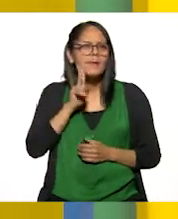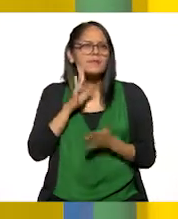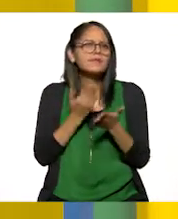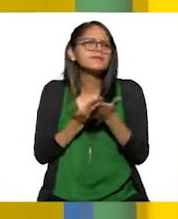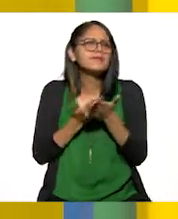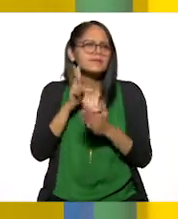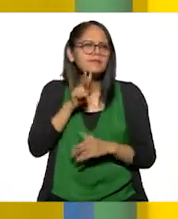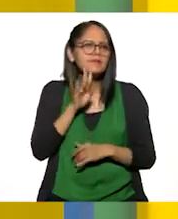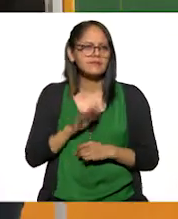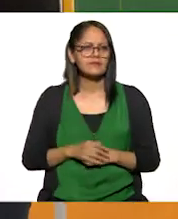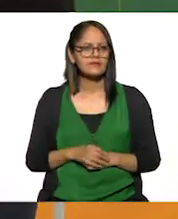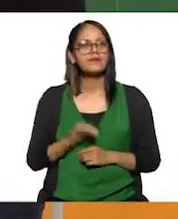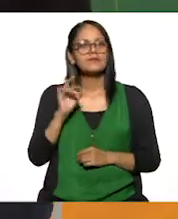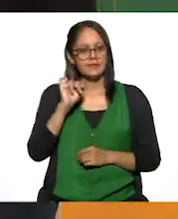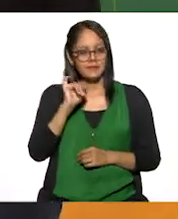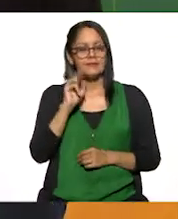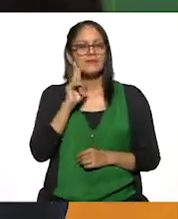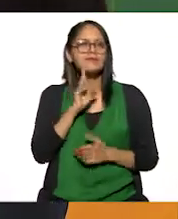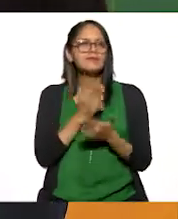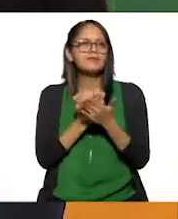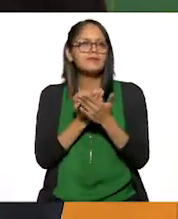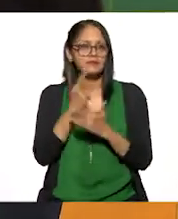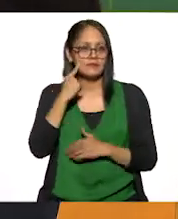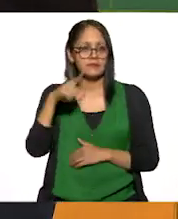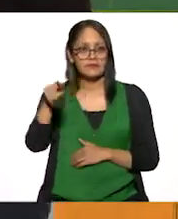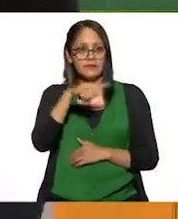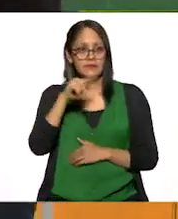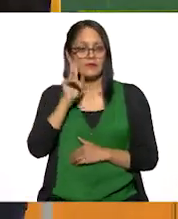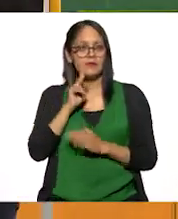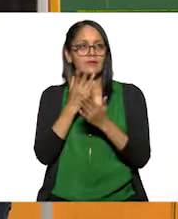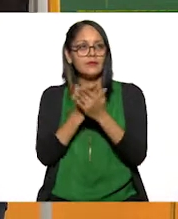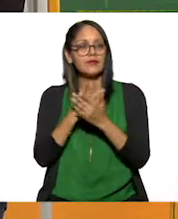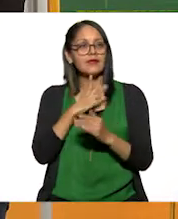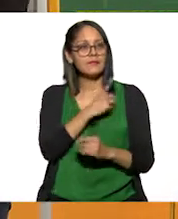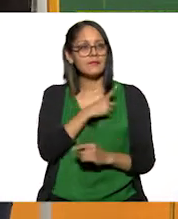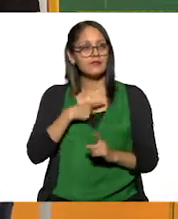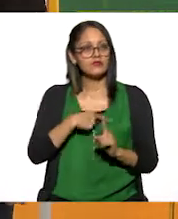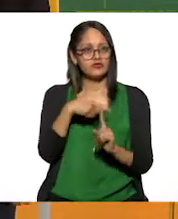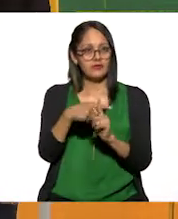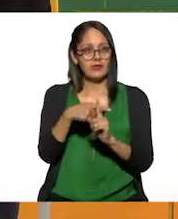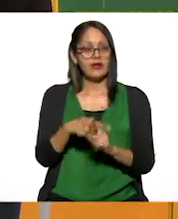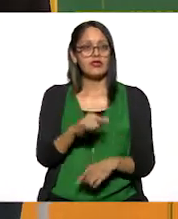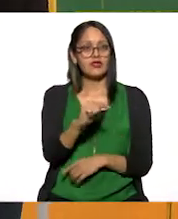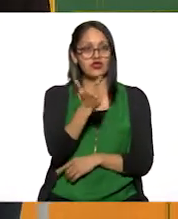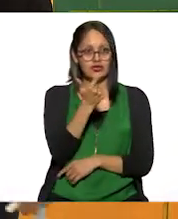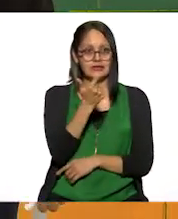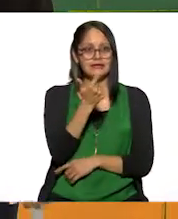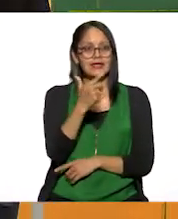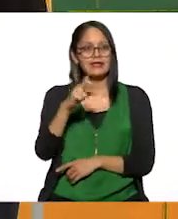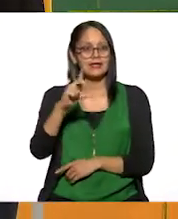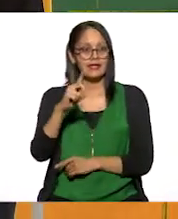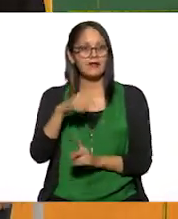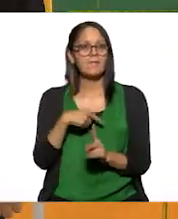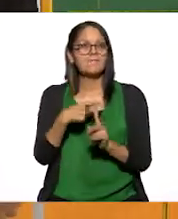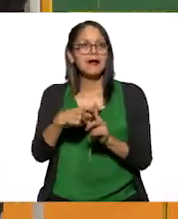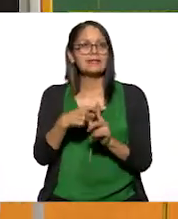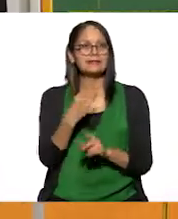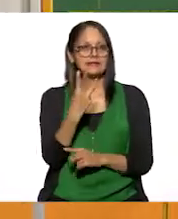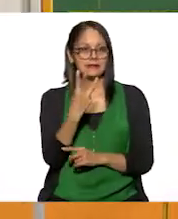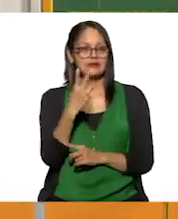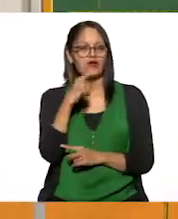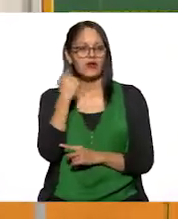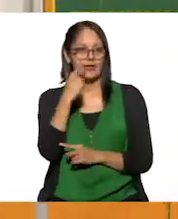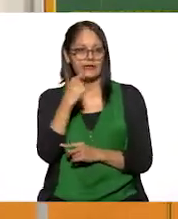comprobamos? Justamente vamos a comprobarlo. Para comprobarlo, hay que sumar a las 12:30 las 3 horas que es de